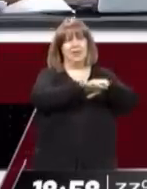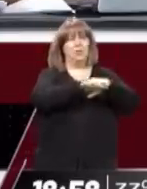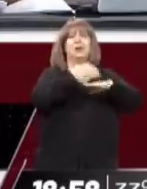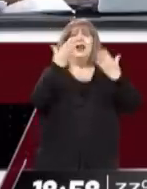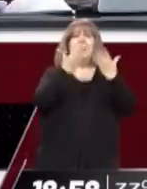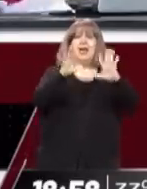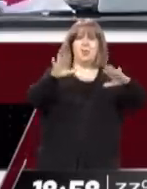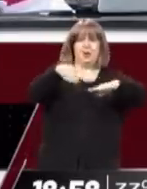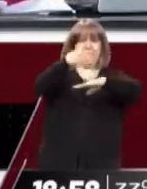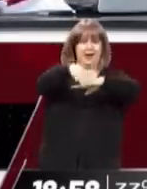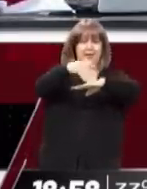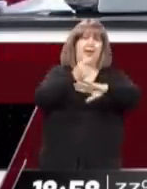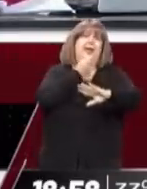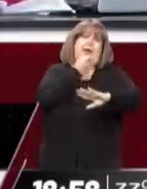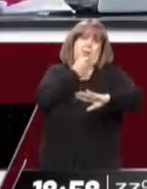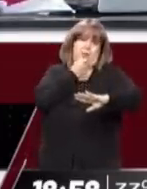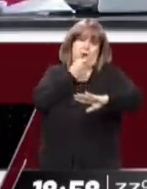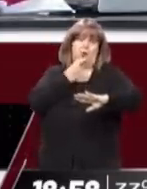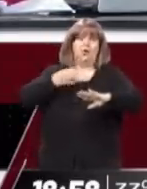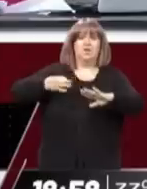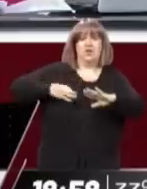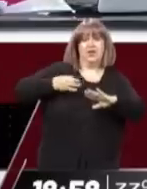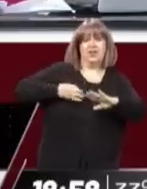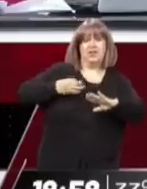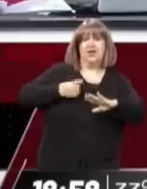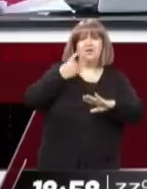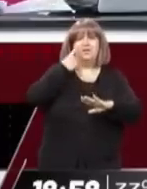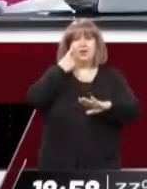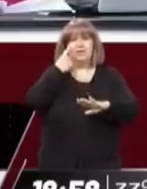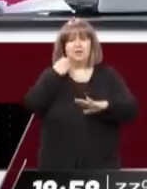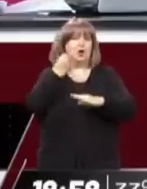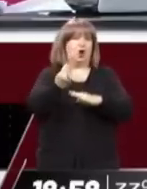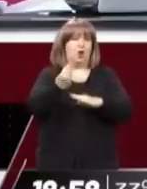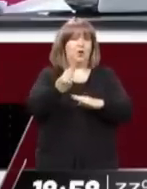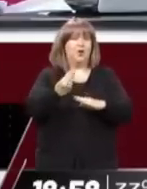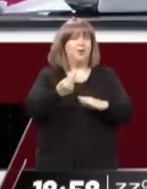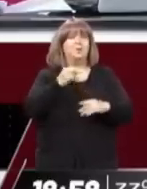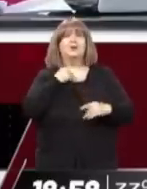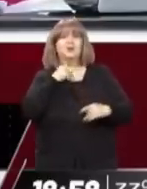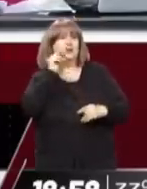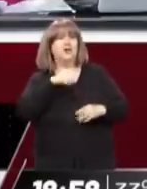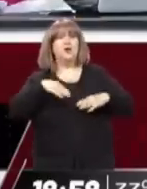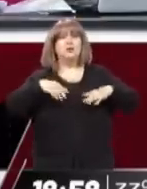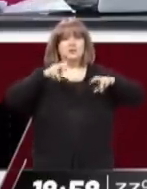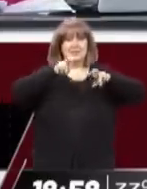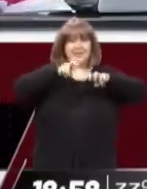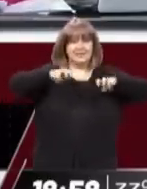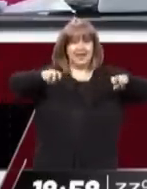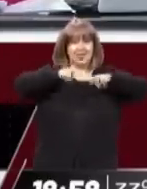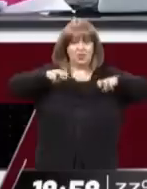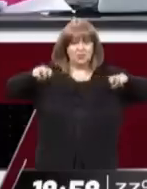salir? Con más rabia. A ver, si estamos viendo que tienen este perfil donde no se conmueve frente a la situación y frente a algo que se originó